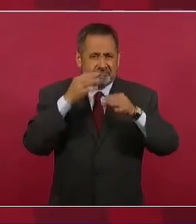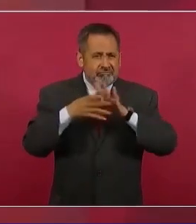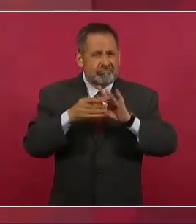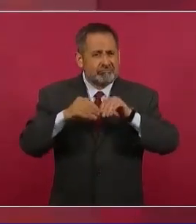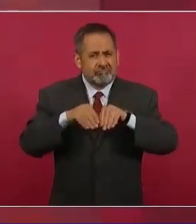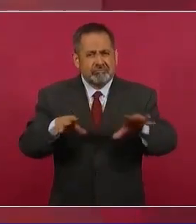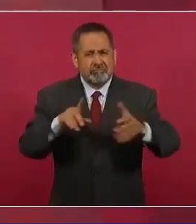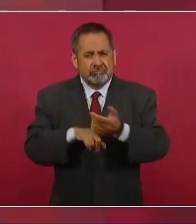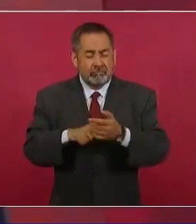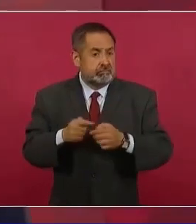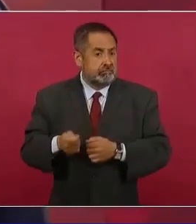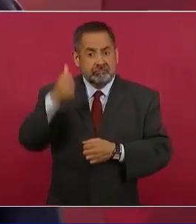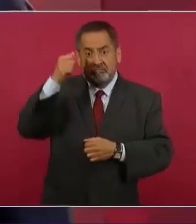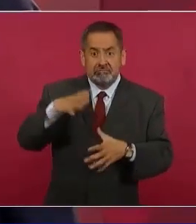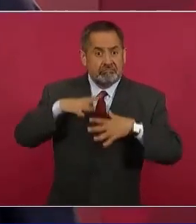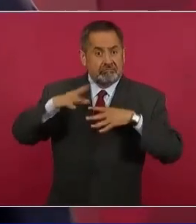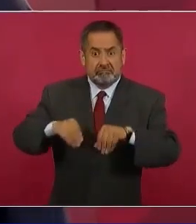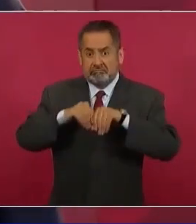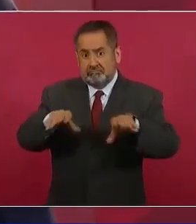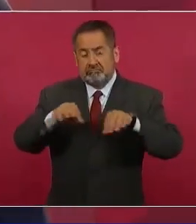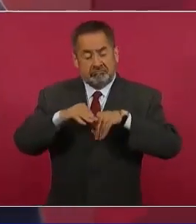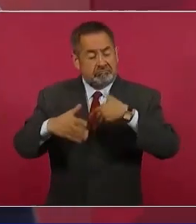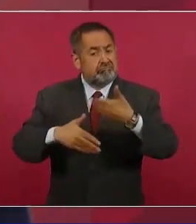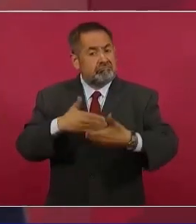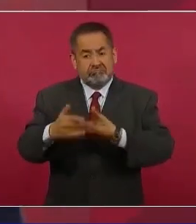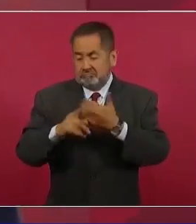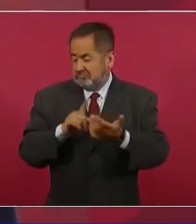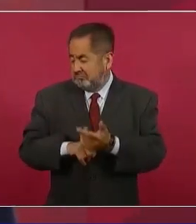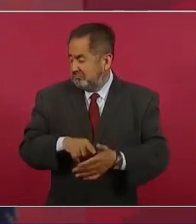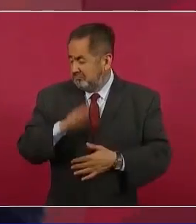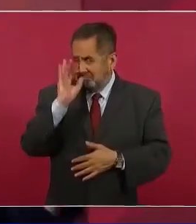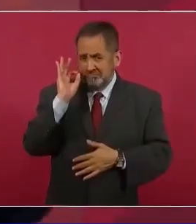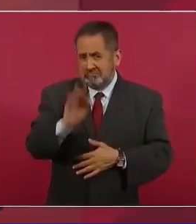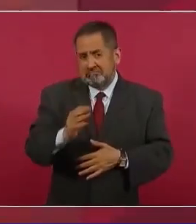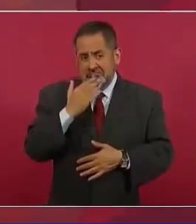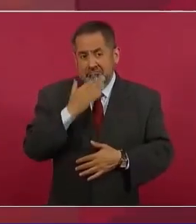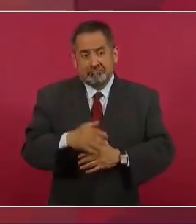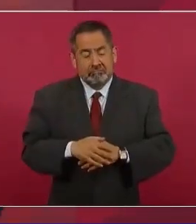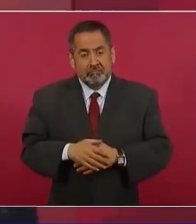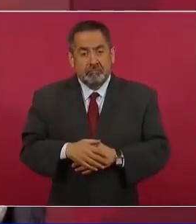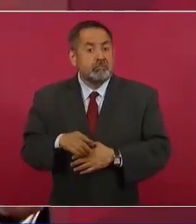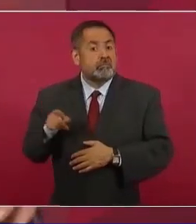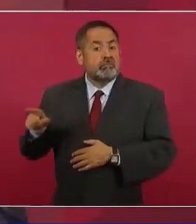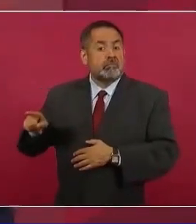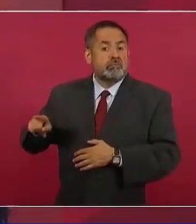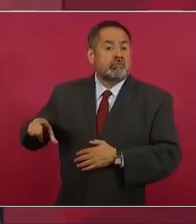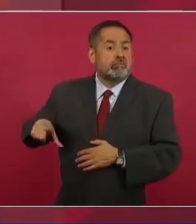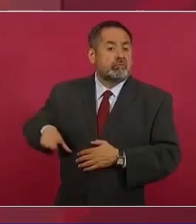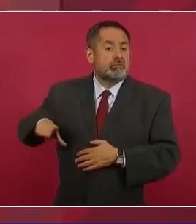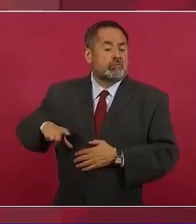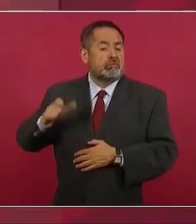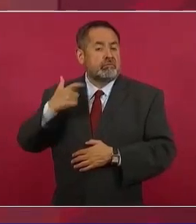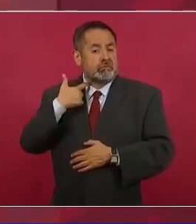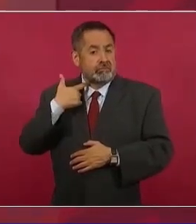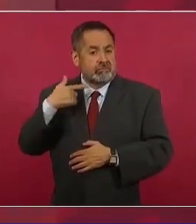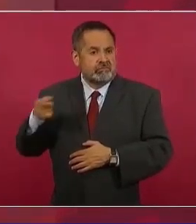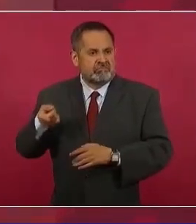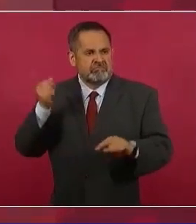sí, pionero, sí, precursor, pues lo acabaron,